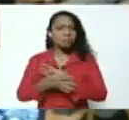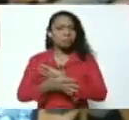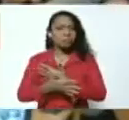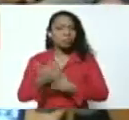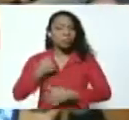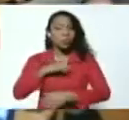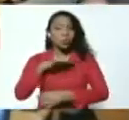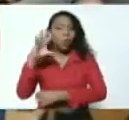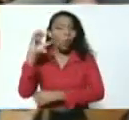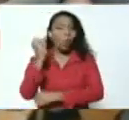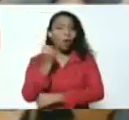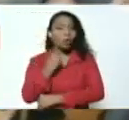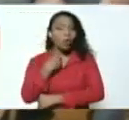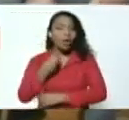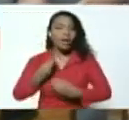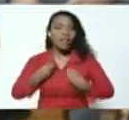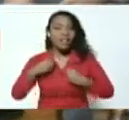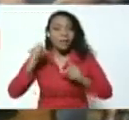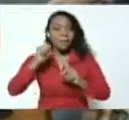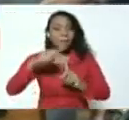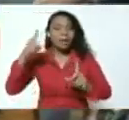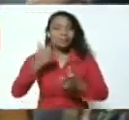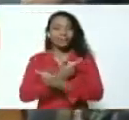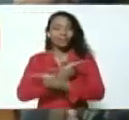estamos logrando, y que viva Palestina Libre,